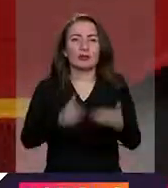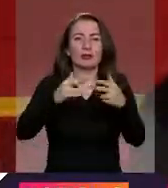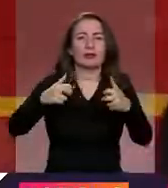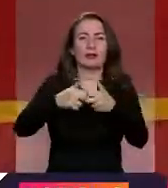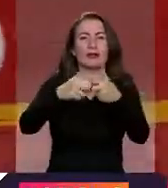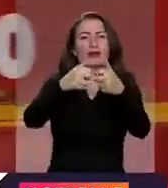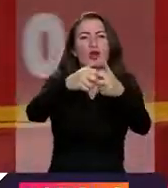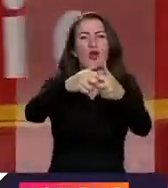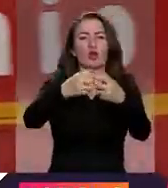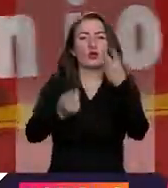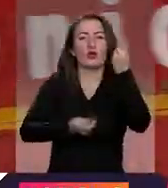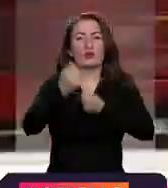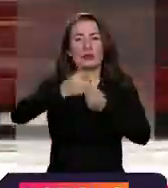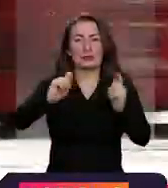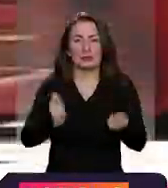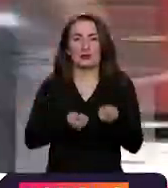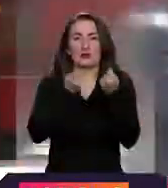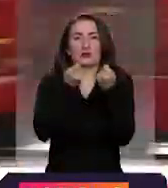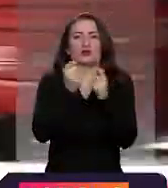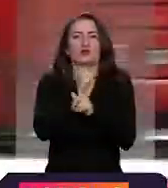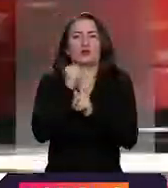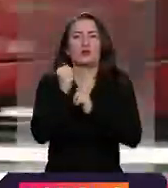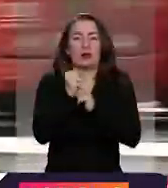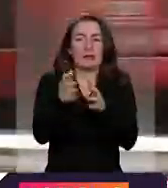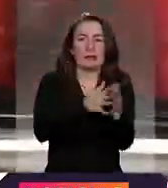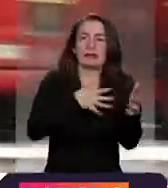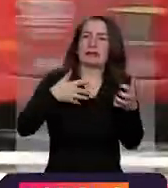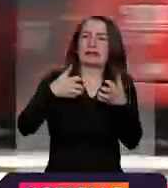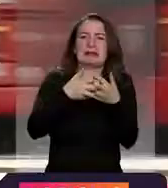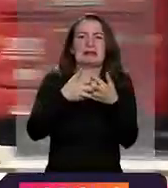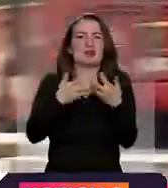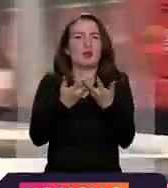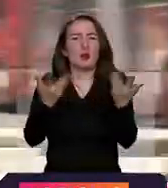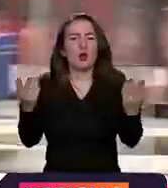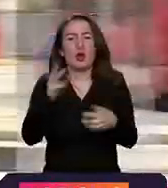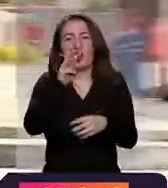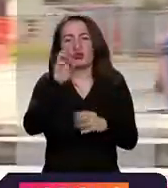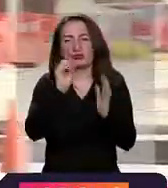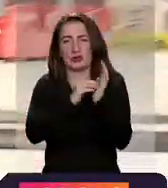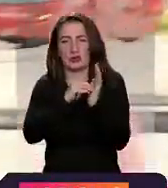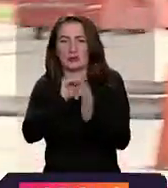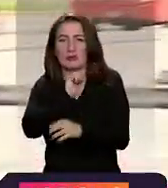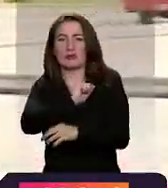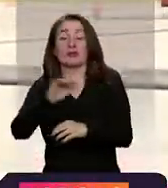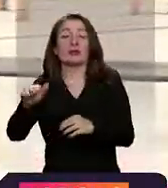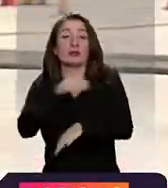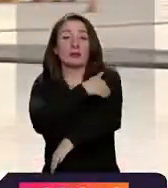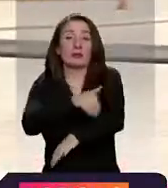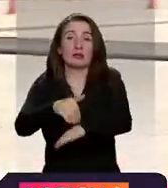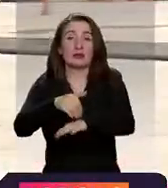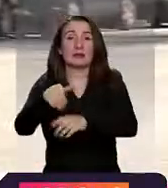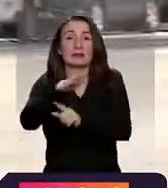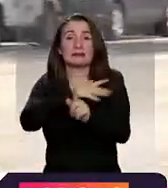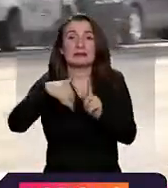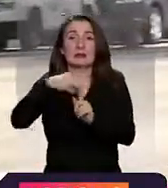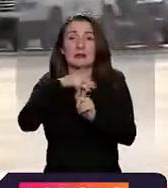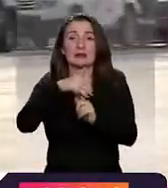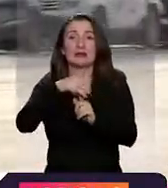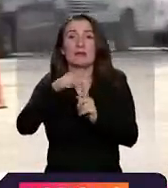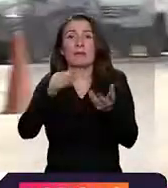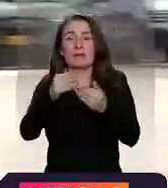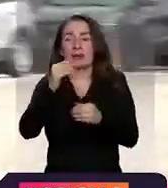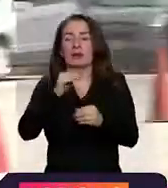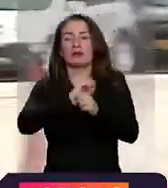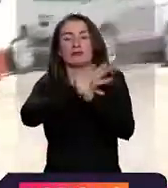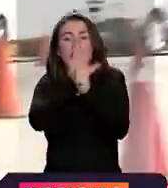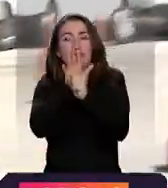economía ni el rescate social. Indicó que el sistema ha sido deficitario hasta en 800 mil millones de pesos y la situación empeoró con la pandemia porque se dejaron